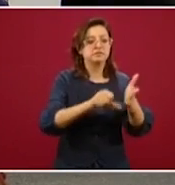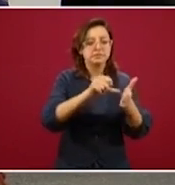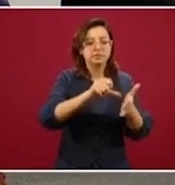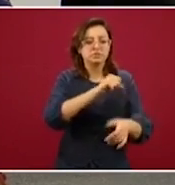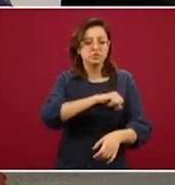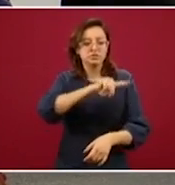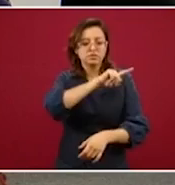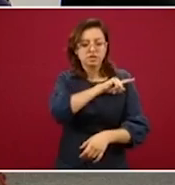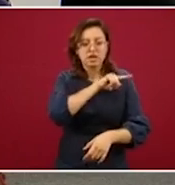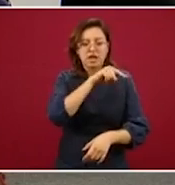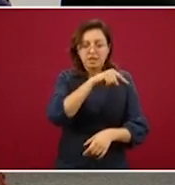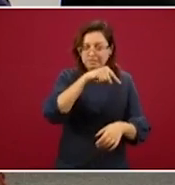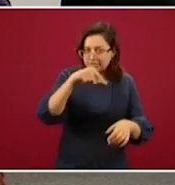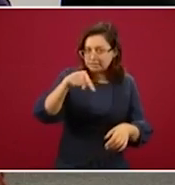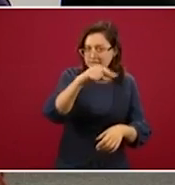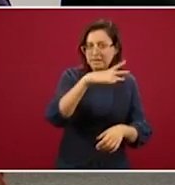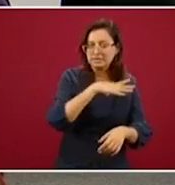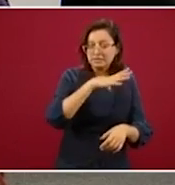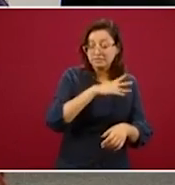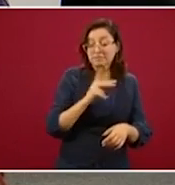salud, o sea, ahí están